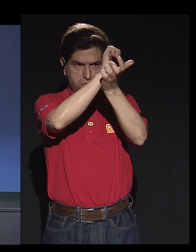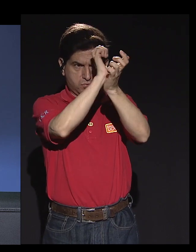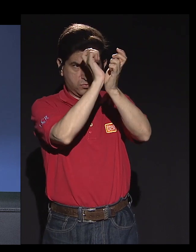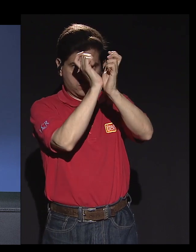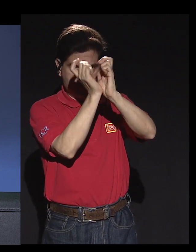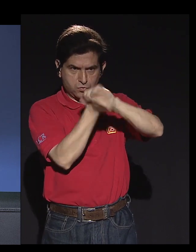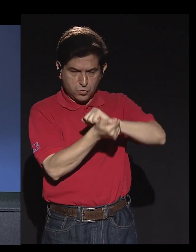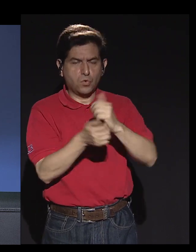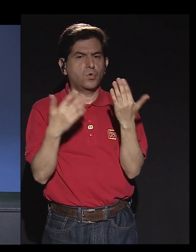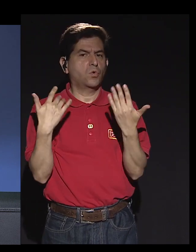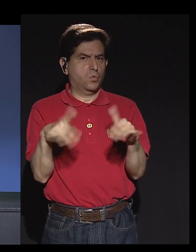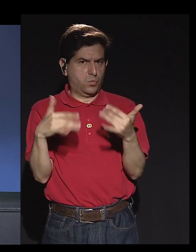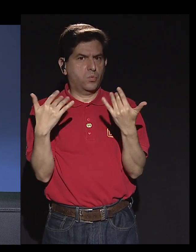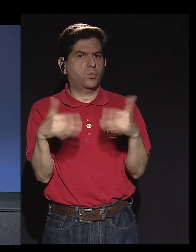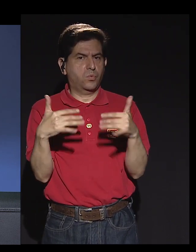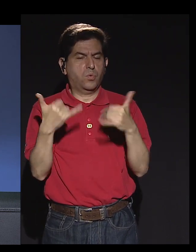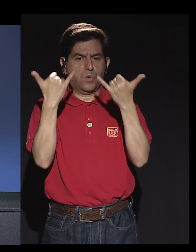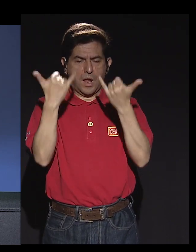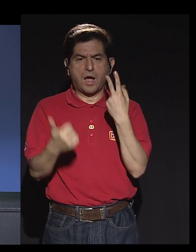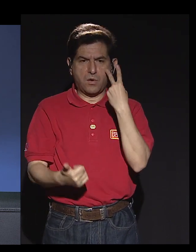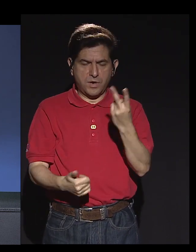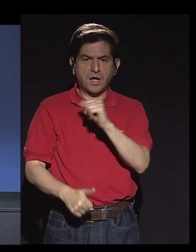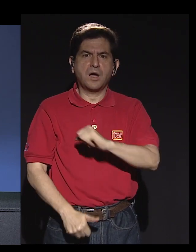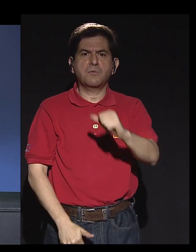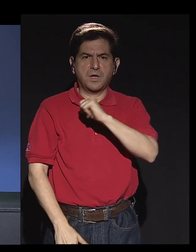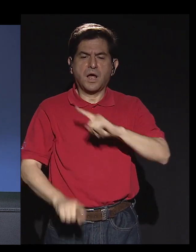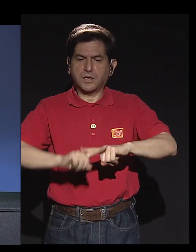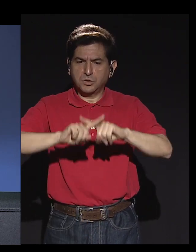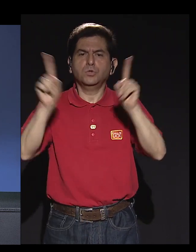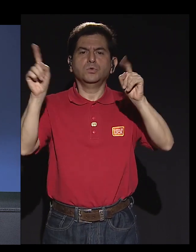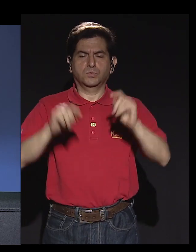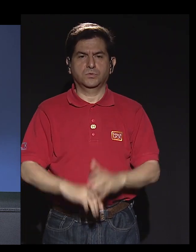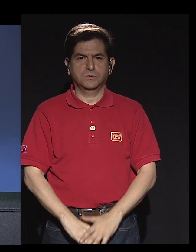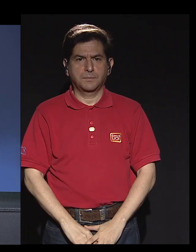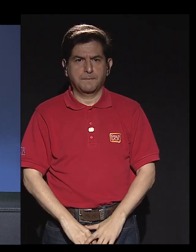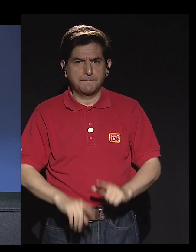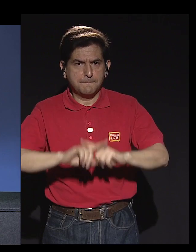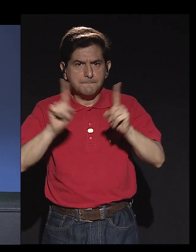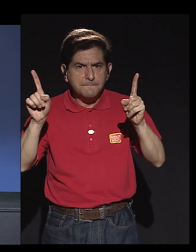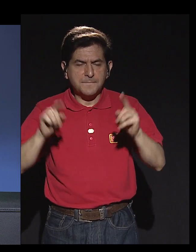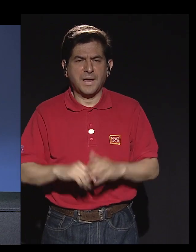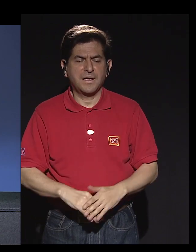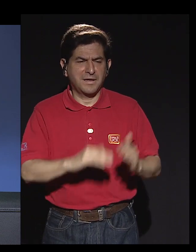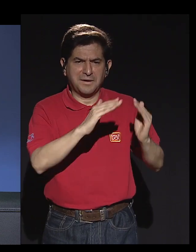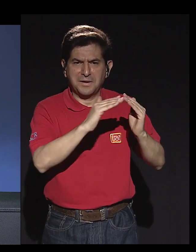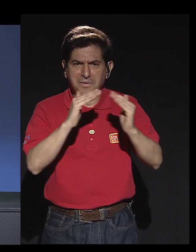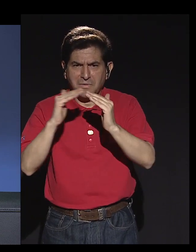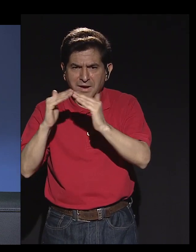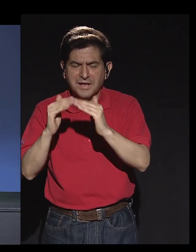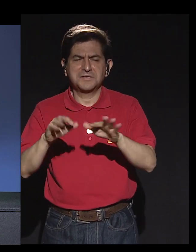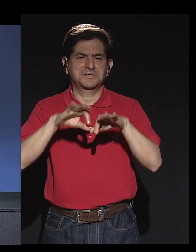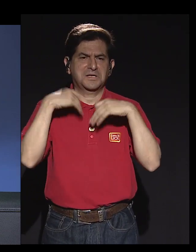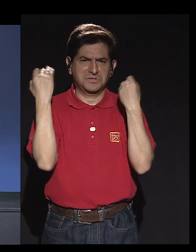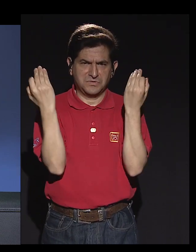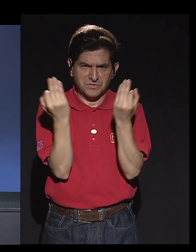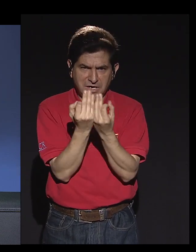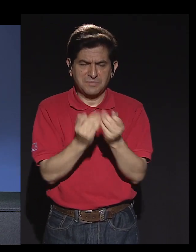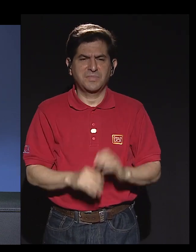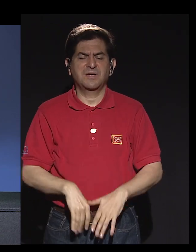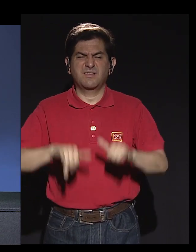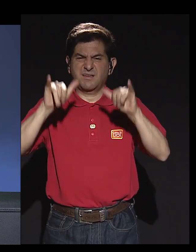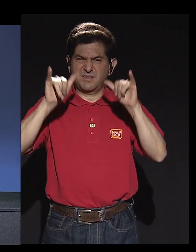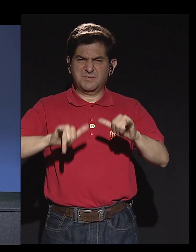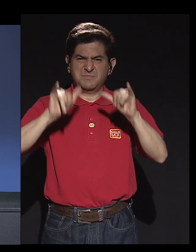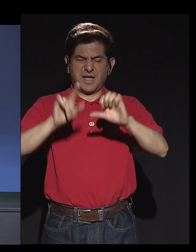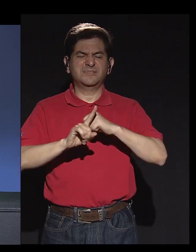cambiando considerablemente. Ahora vemos una actitud bastante diferente. Sin embargo, a nivel de los hogares, a nivel de las familias, todavía